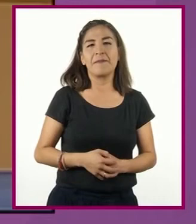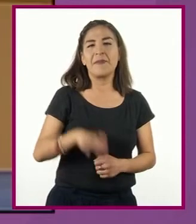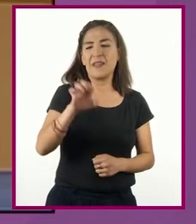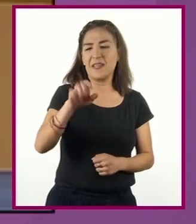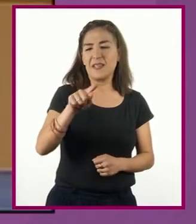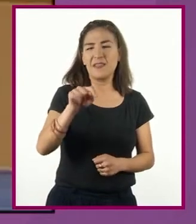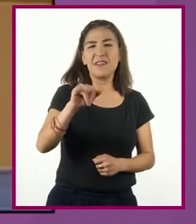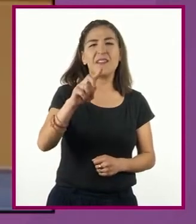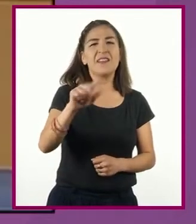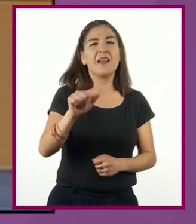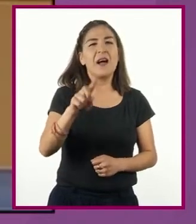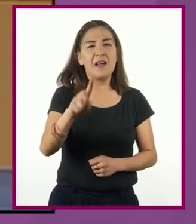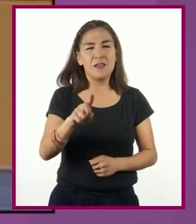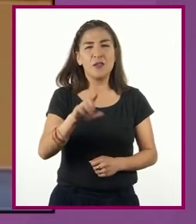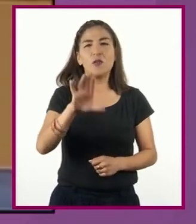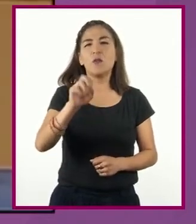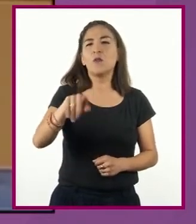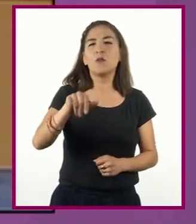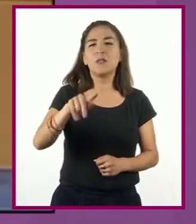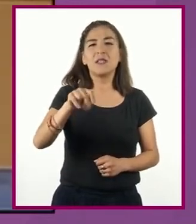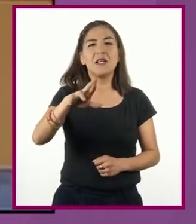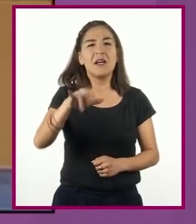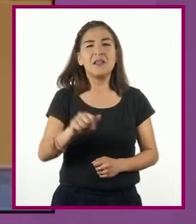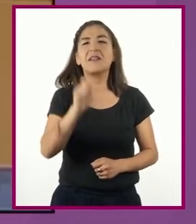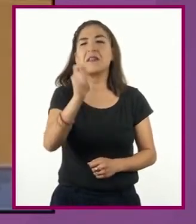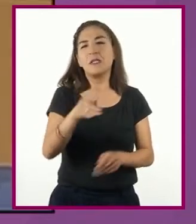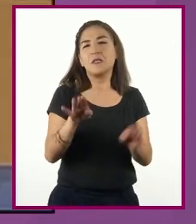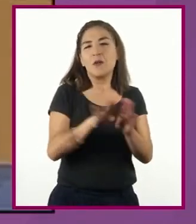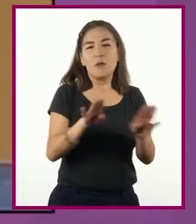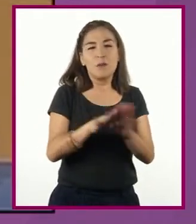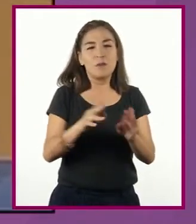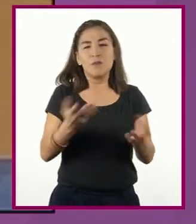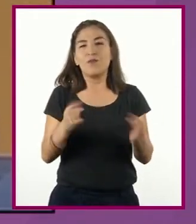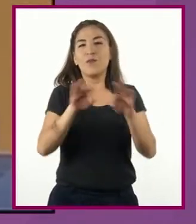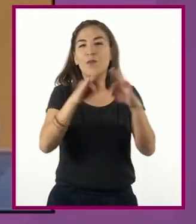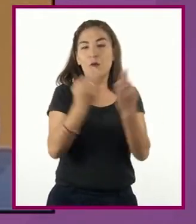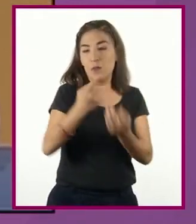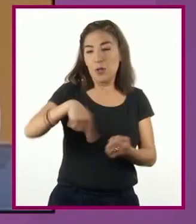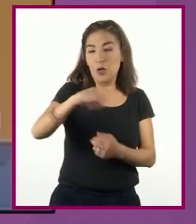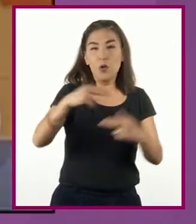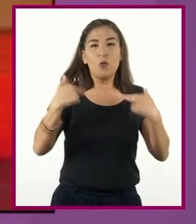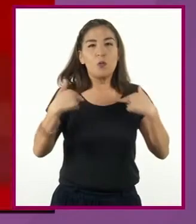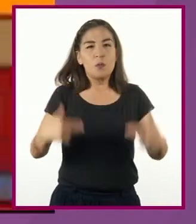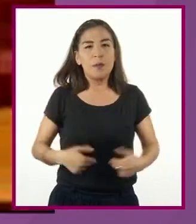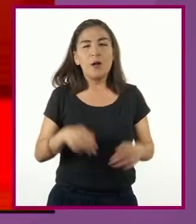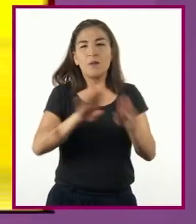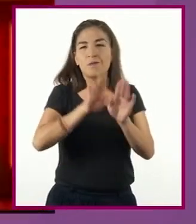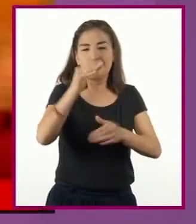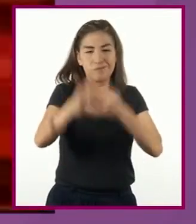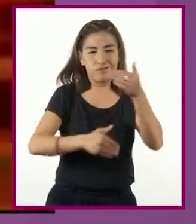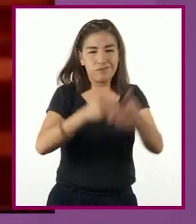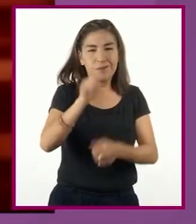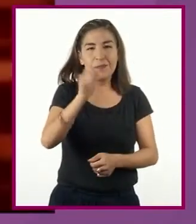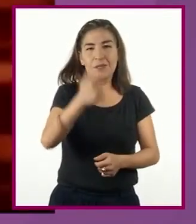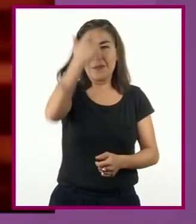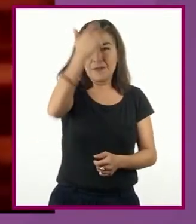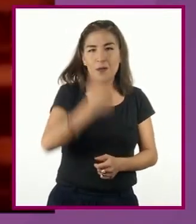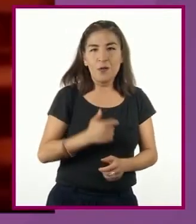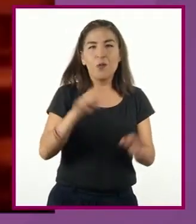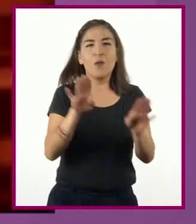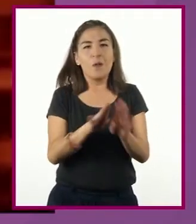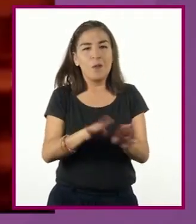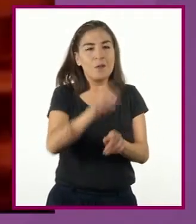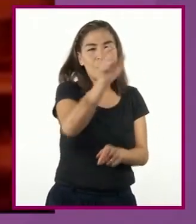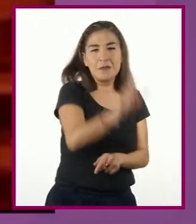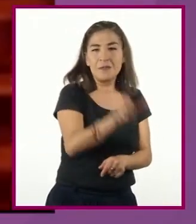es una forma en que los seres humanos se forjan como individuos, a partir de la